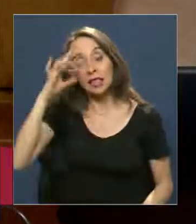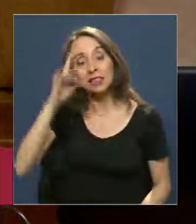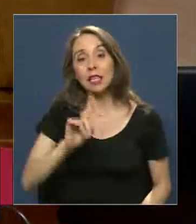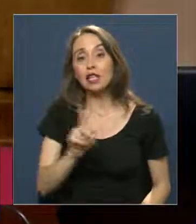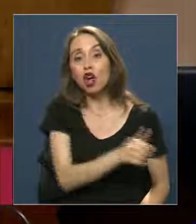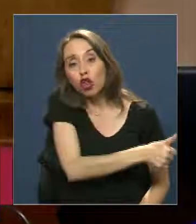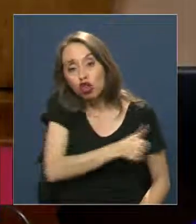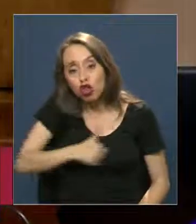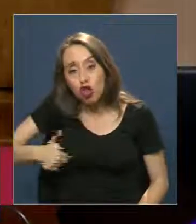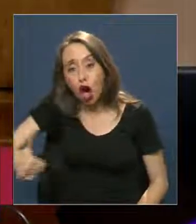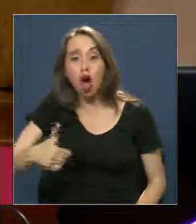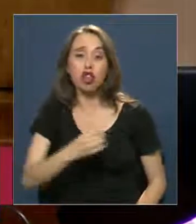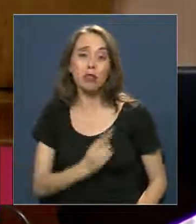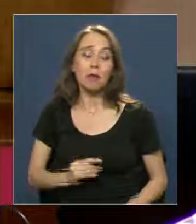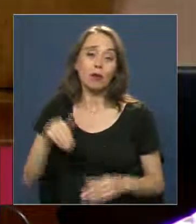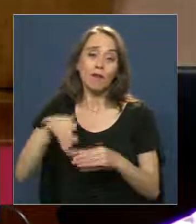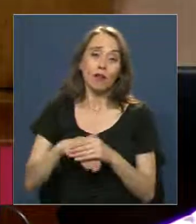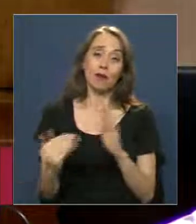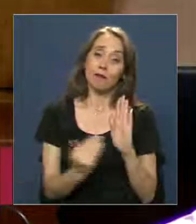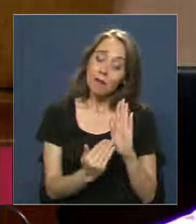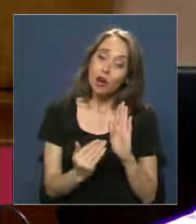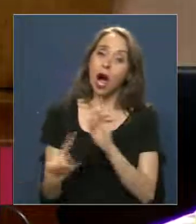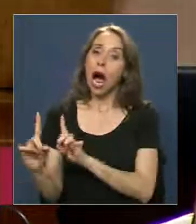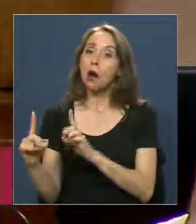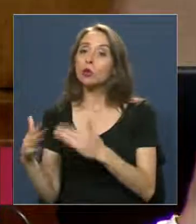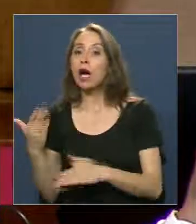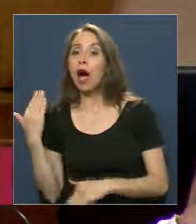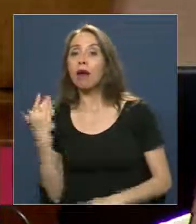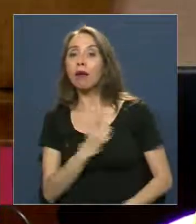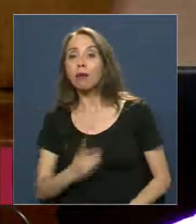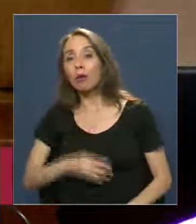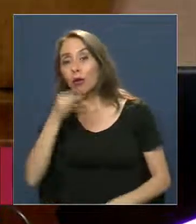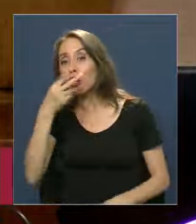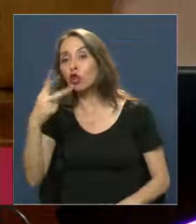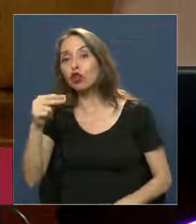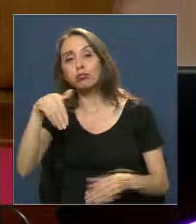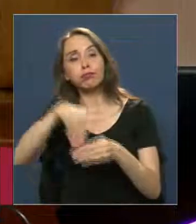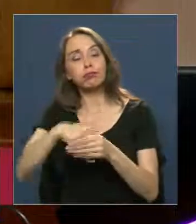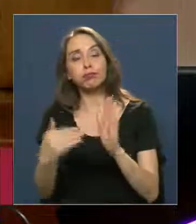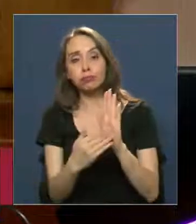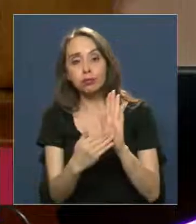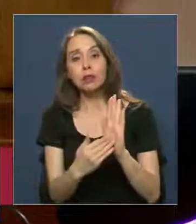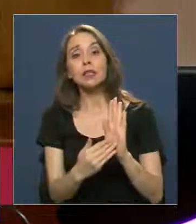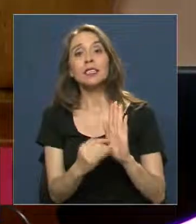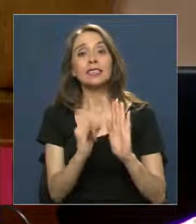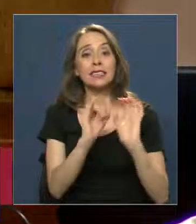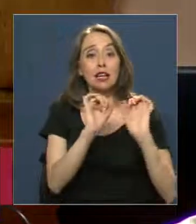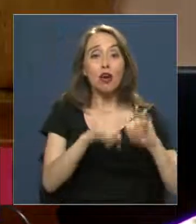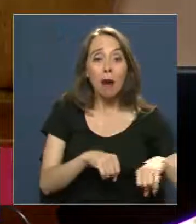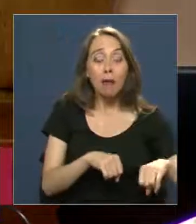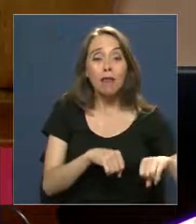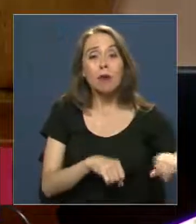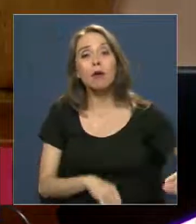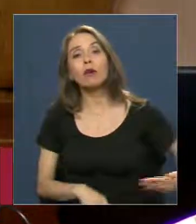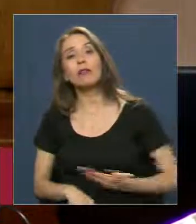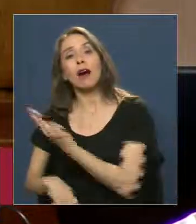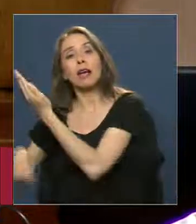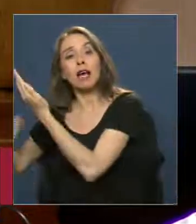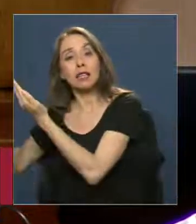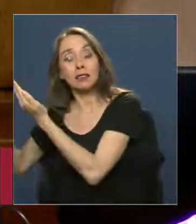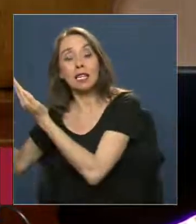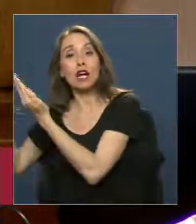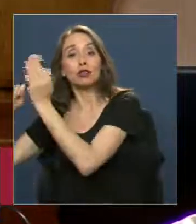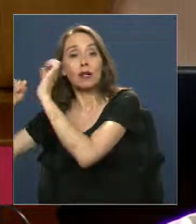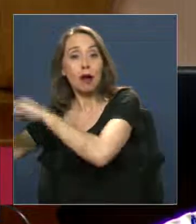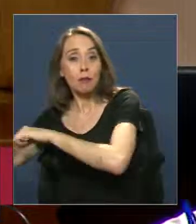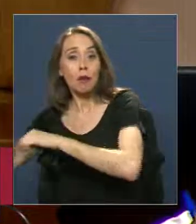unanimidad, por lo que han dicho algunos colegas, pero al menos espero que este proyecto se apruebe y pueda pasar al Senado y sea ley lo antes posible en nuestro país, porque el